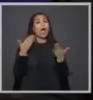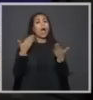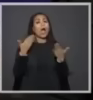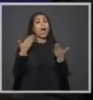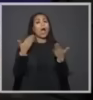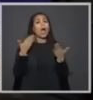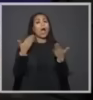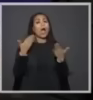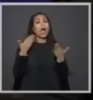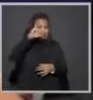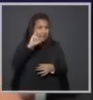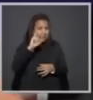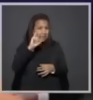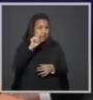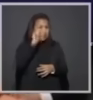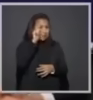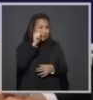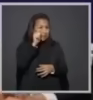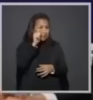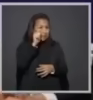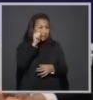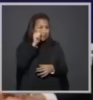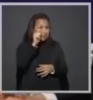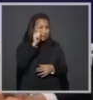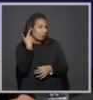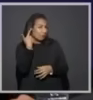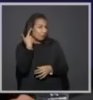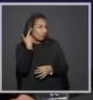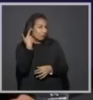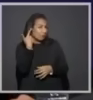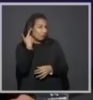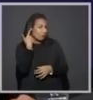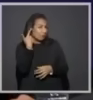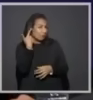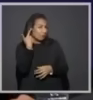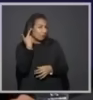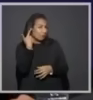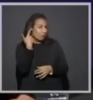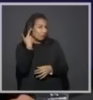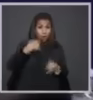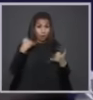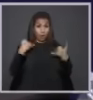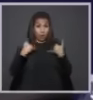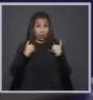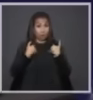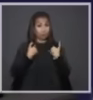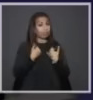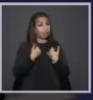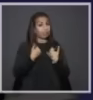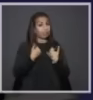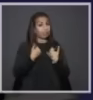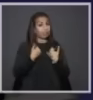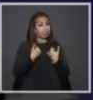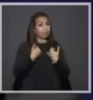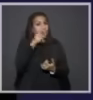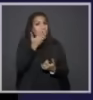ninis, que ni estudian ni trabajan, como si fuese culpa de ellos, jóvenes que no han tenido